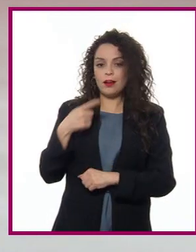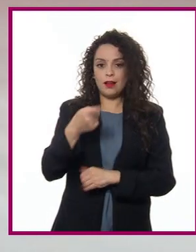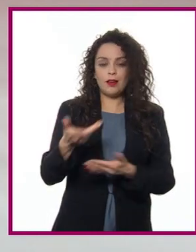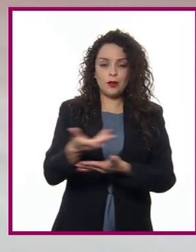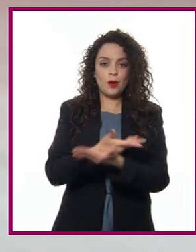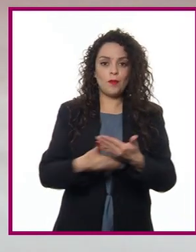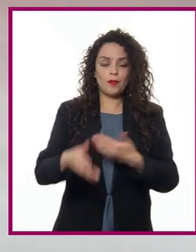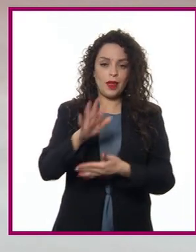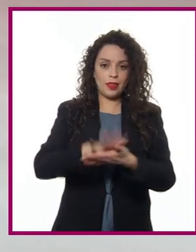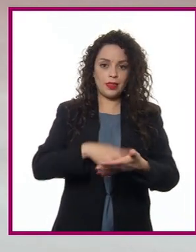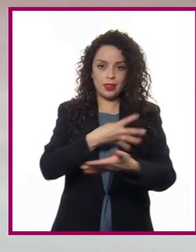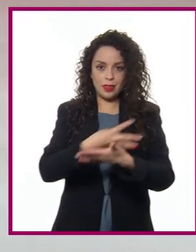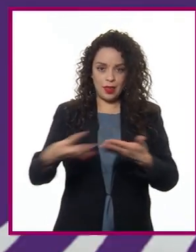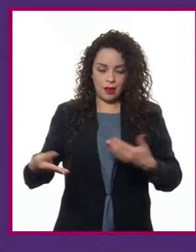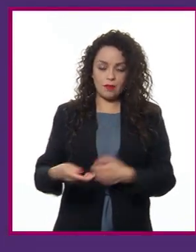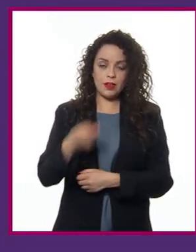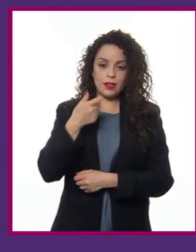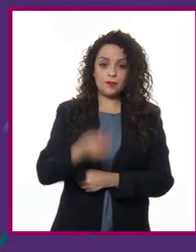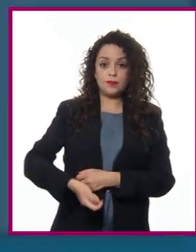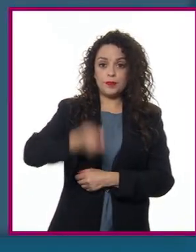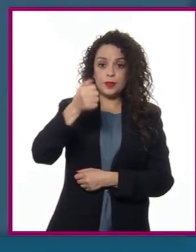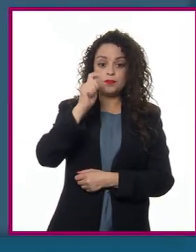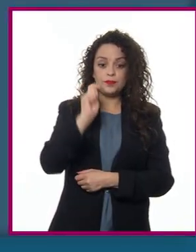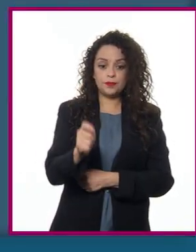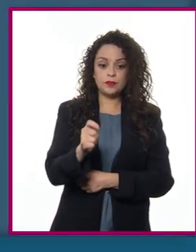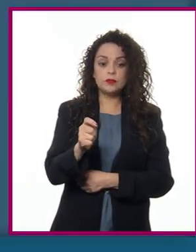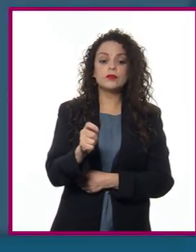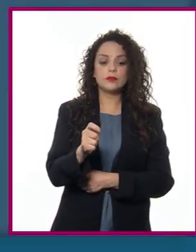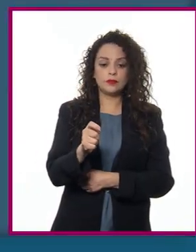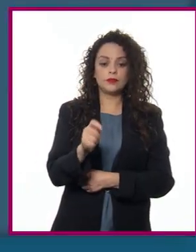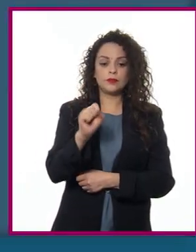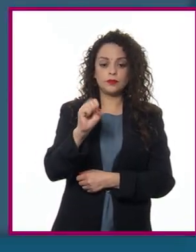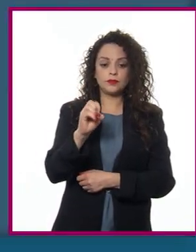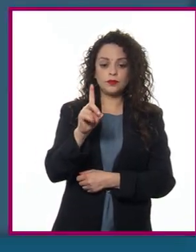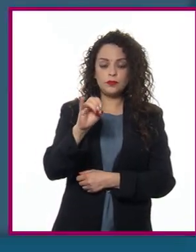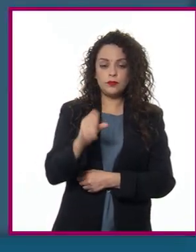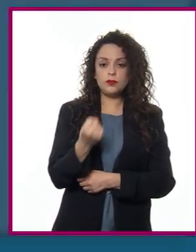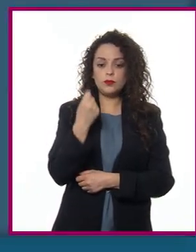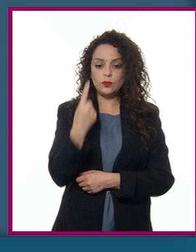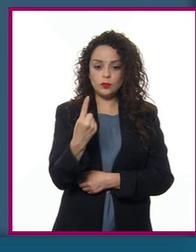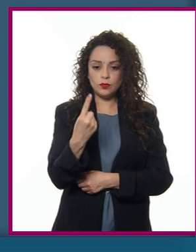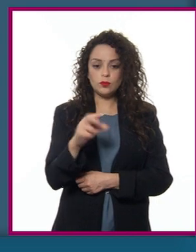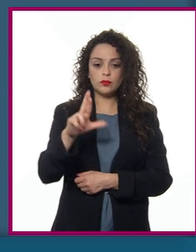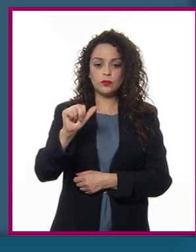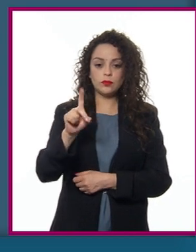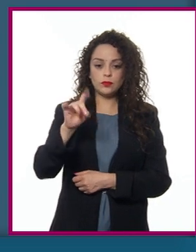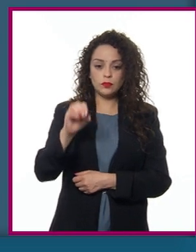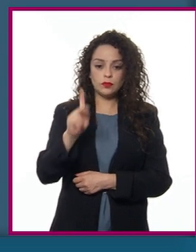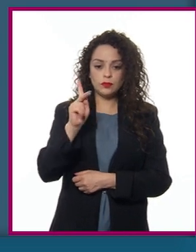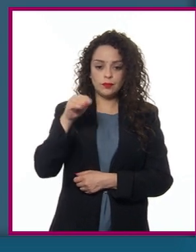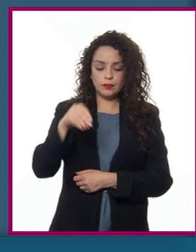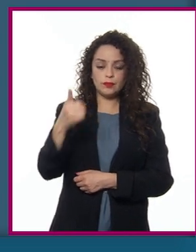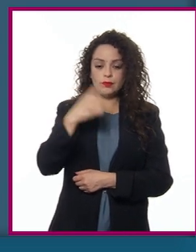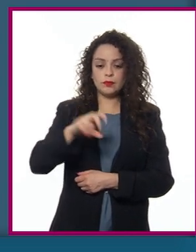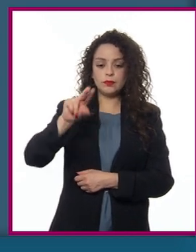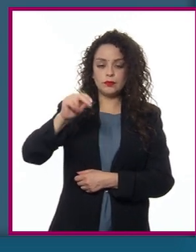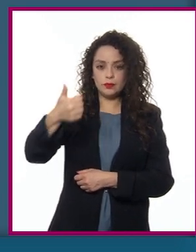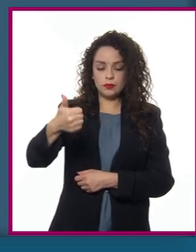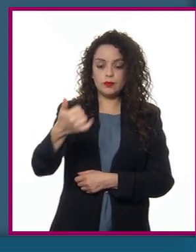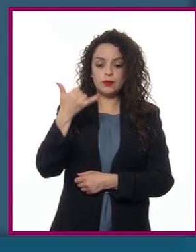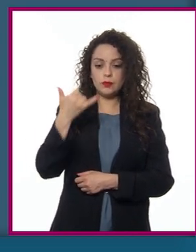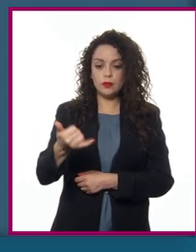Resolveremos el primer elemento químico, que es el sodio. Su valencia es de 1, su radio atómico es de 186 picómetros y